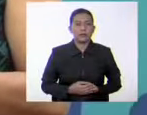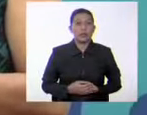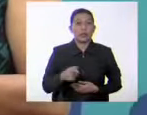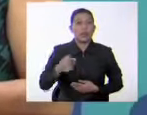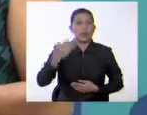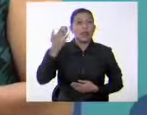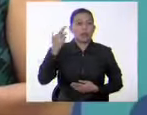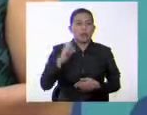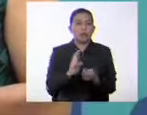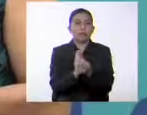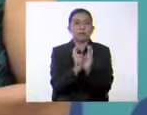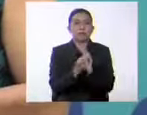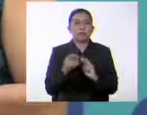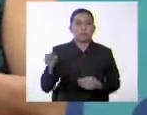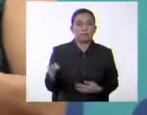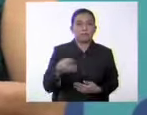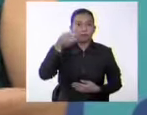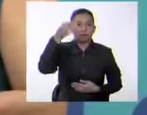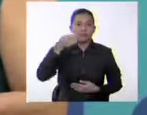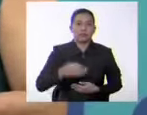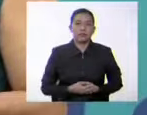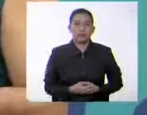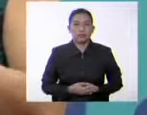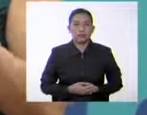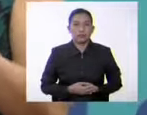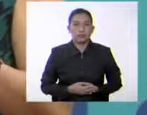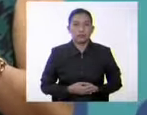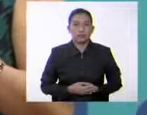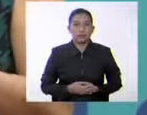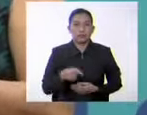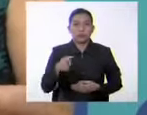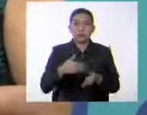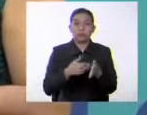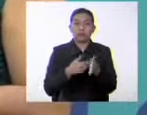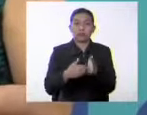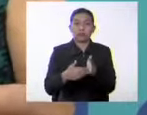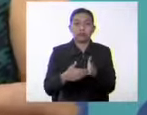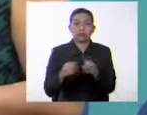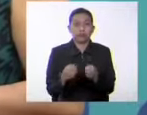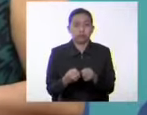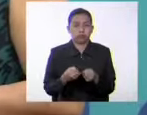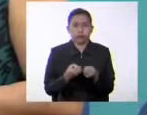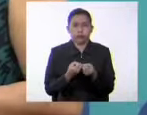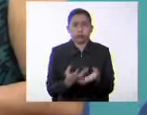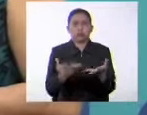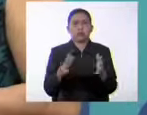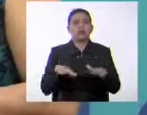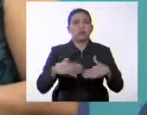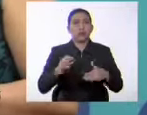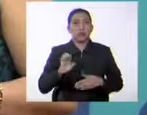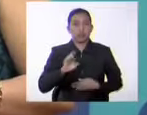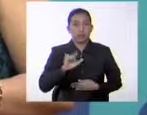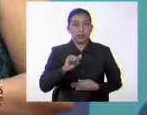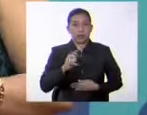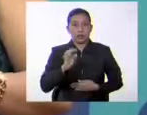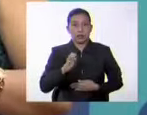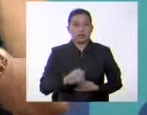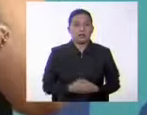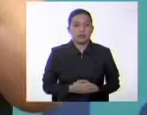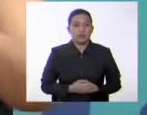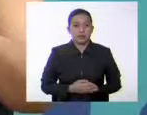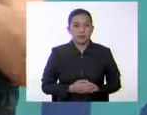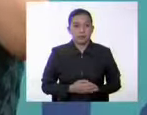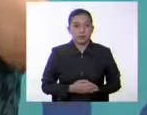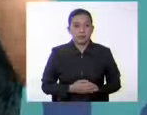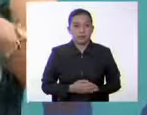Revolución Francesa, ¿verdad? Que surge la élite. Cuando se instalan ya o